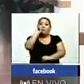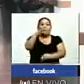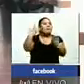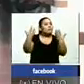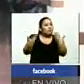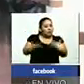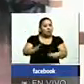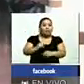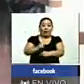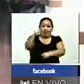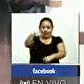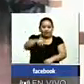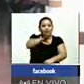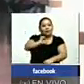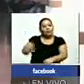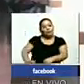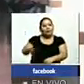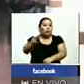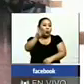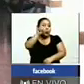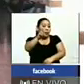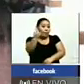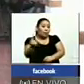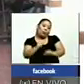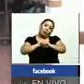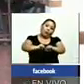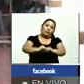se confirmaron en el país al menos